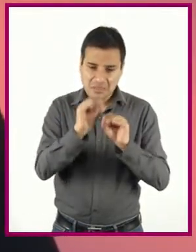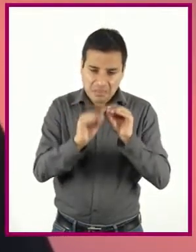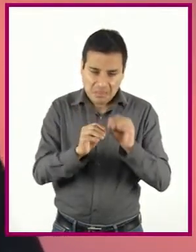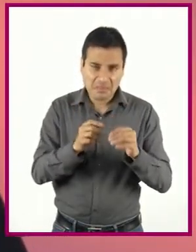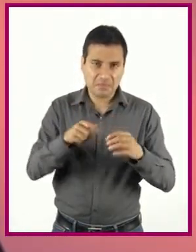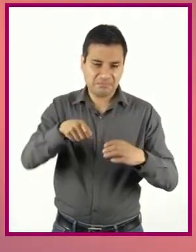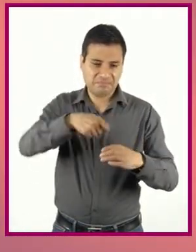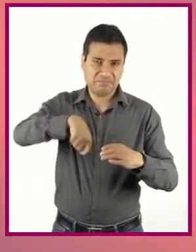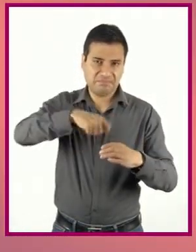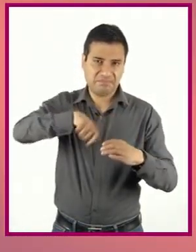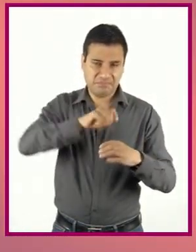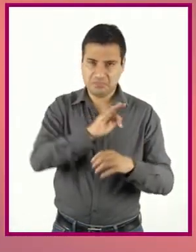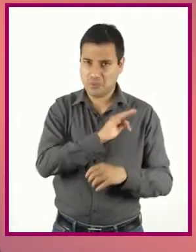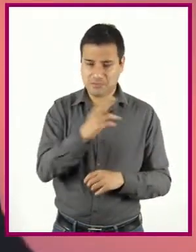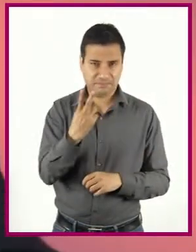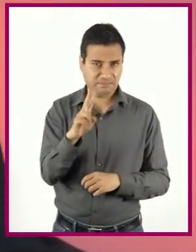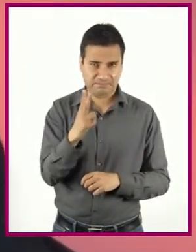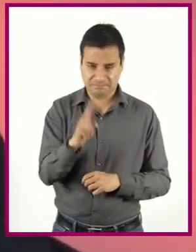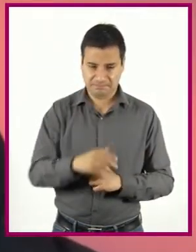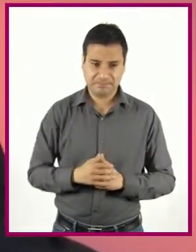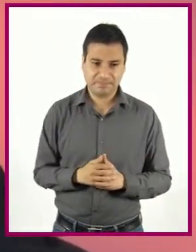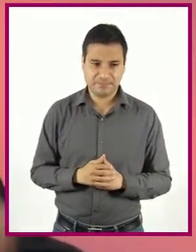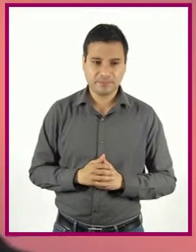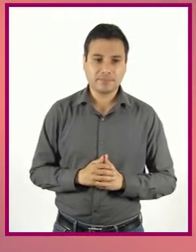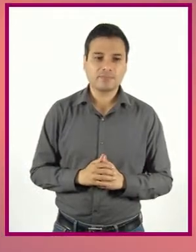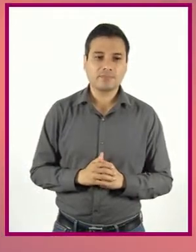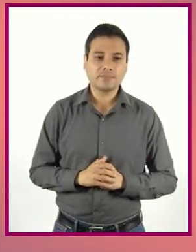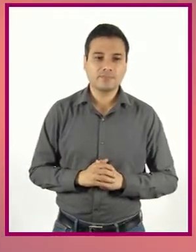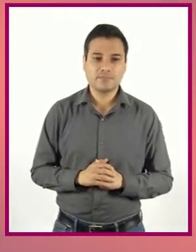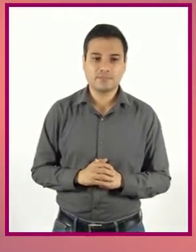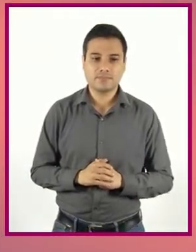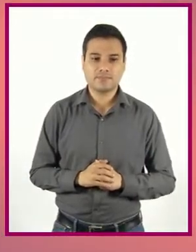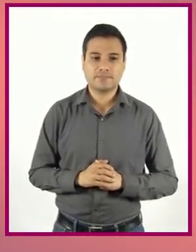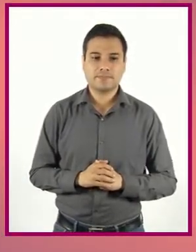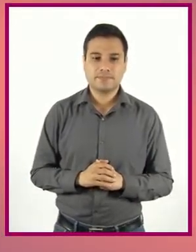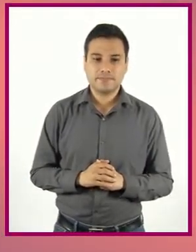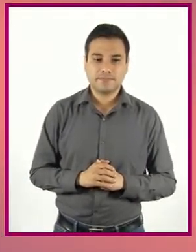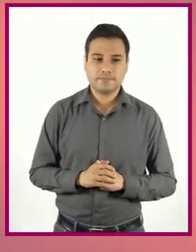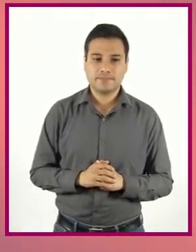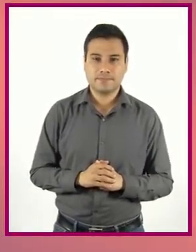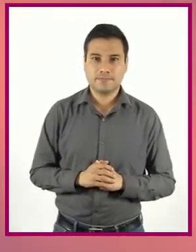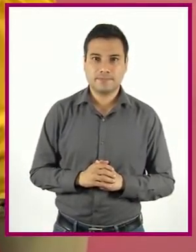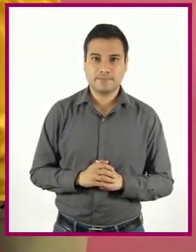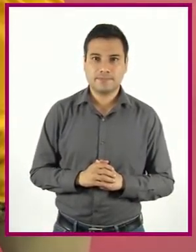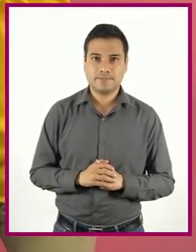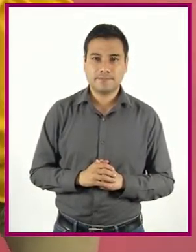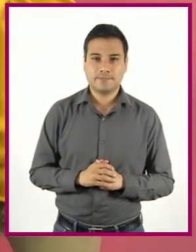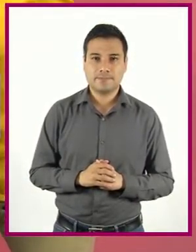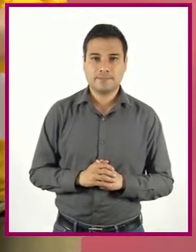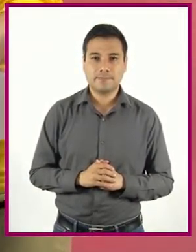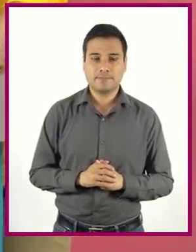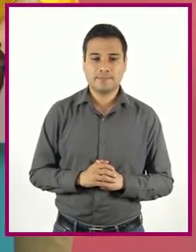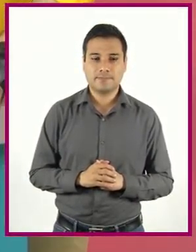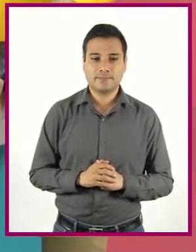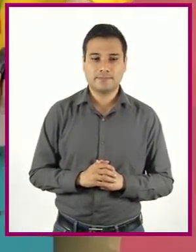de ensayo o vasos transparentes, platos de preferencia de color blanco. Bueno, bueno,